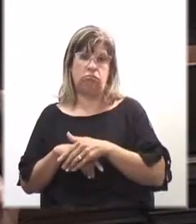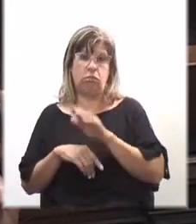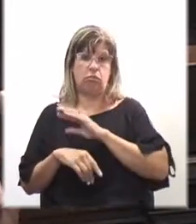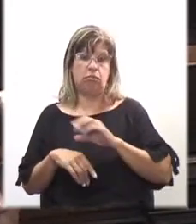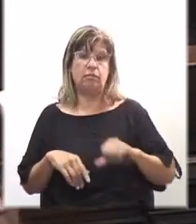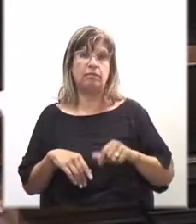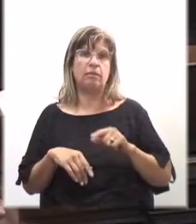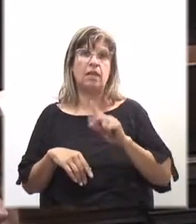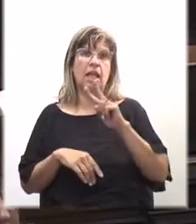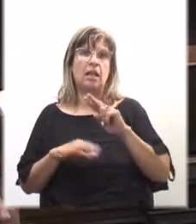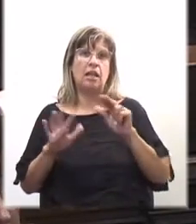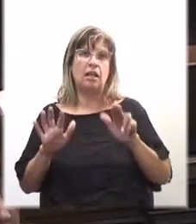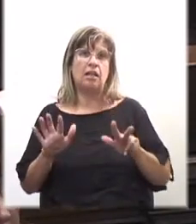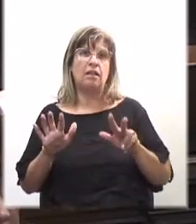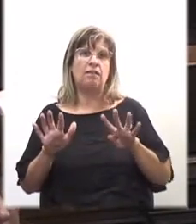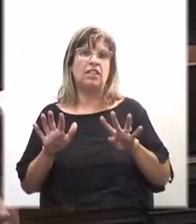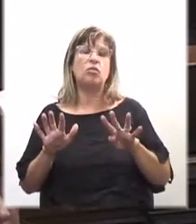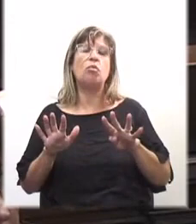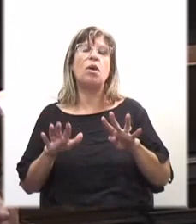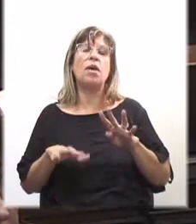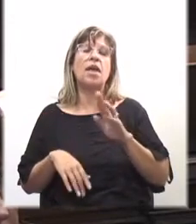El 29 de noviembre del 12,